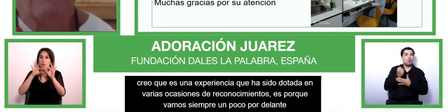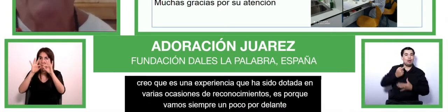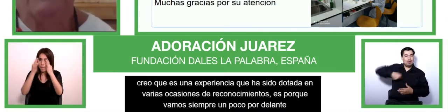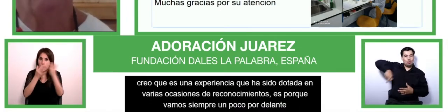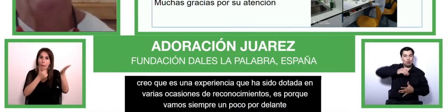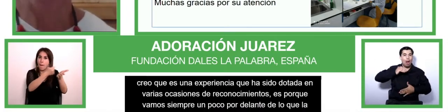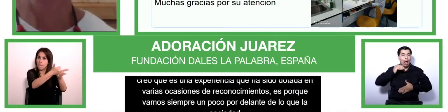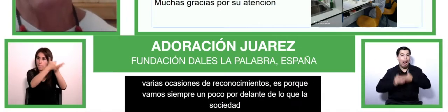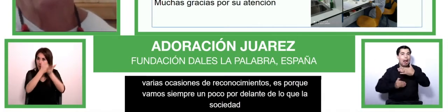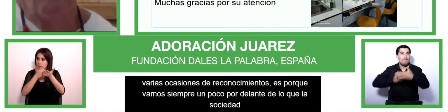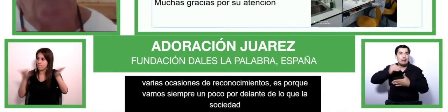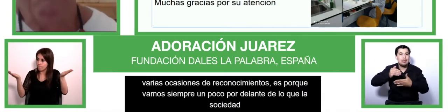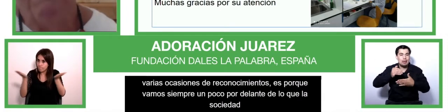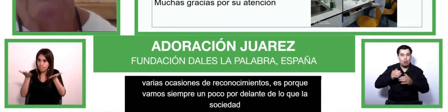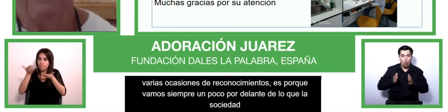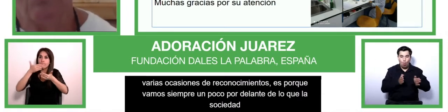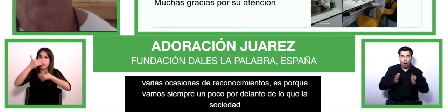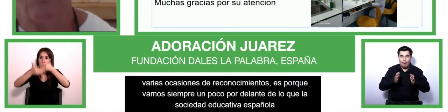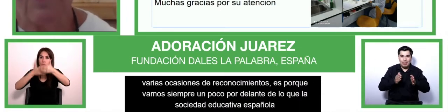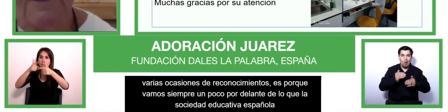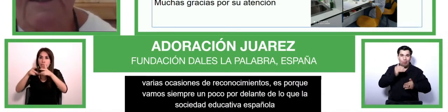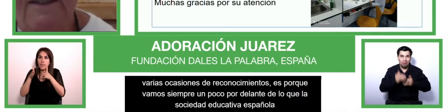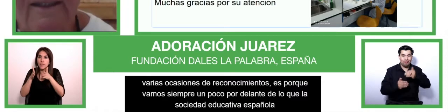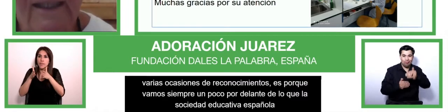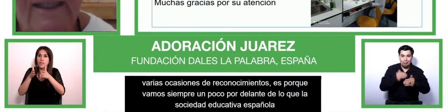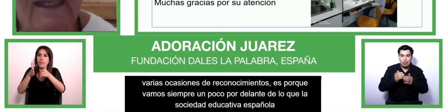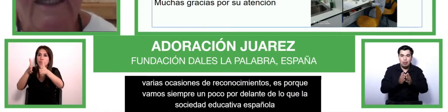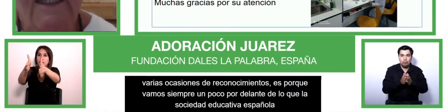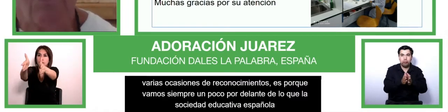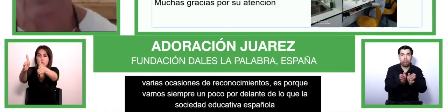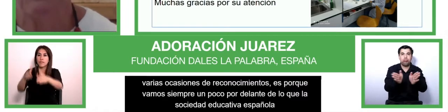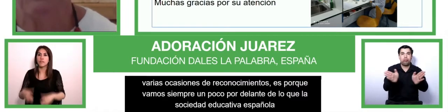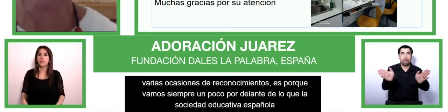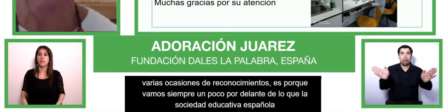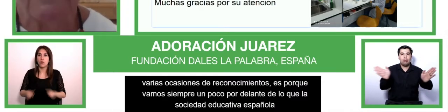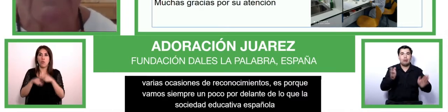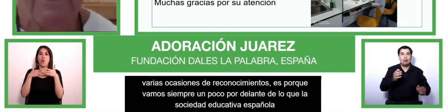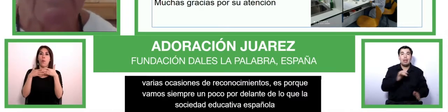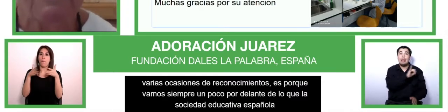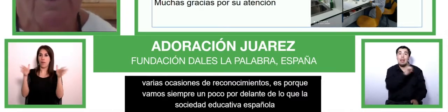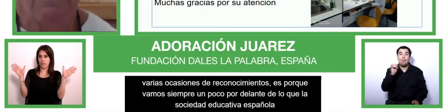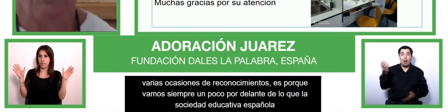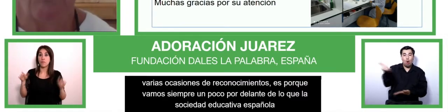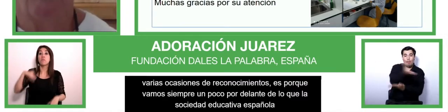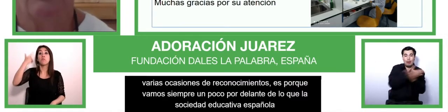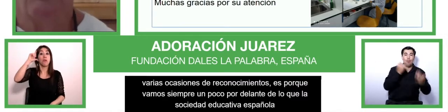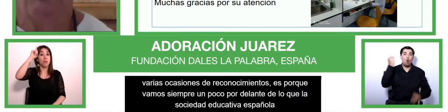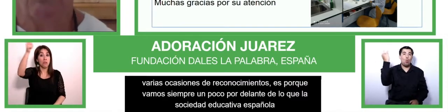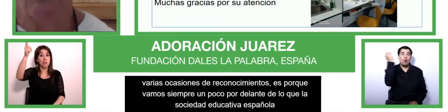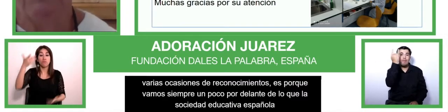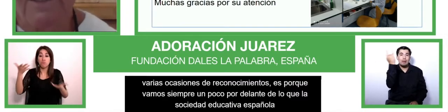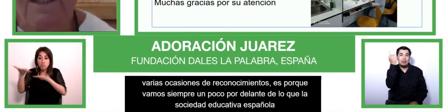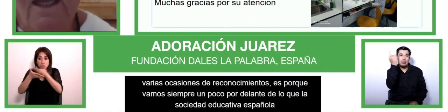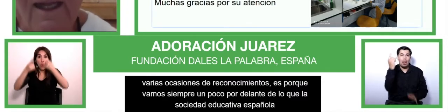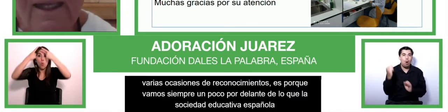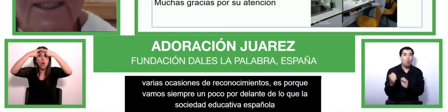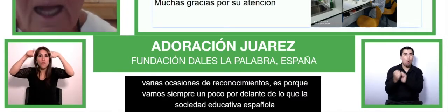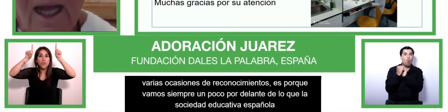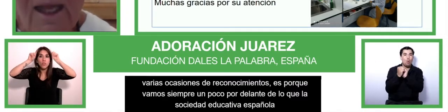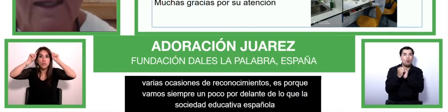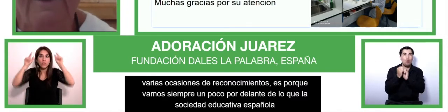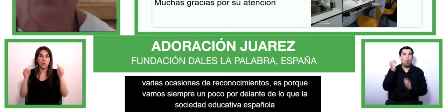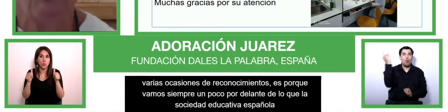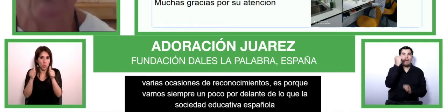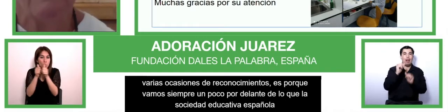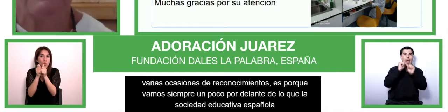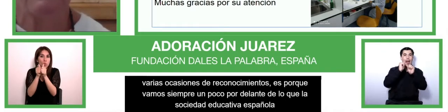un camino que luego compartimos con otras entidades aquí, con las universidades, con la universidad a distancia,